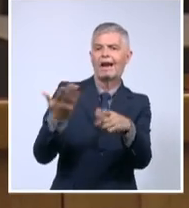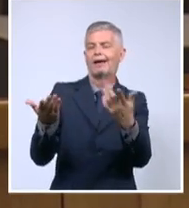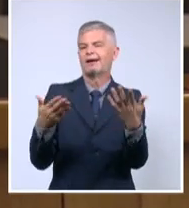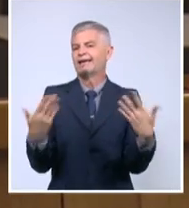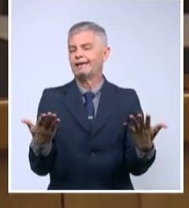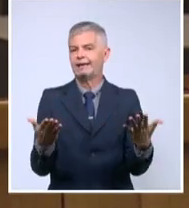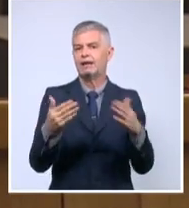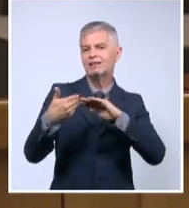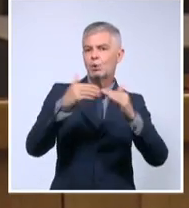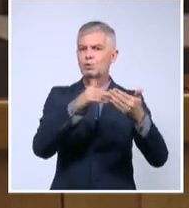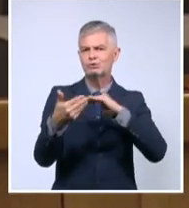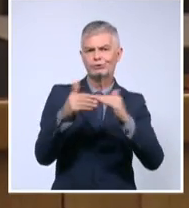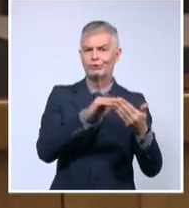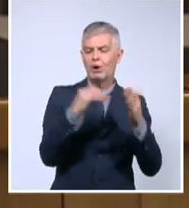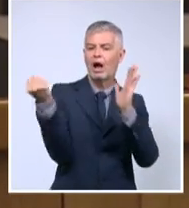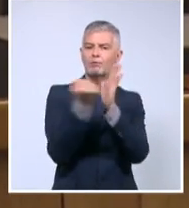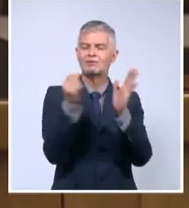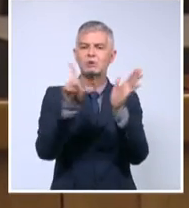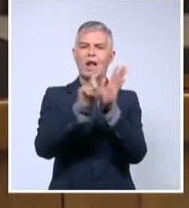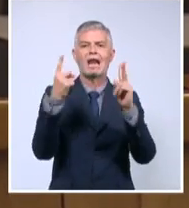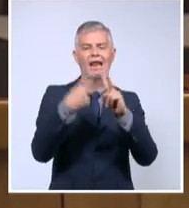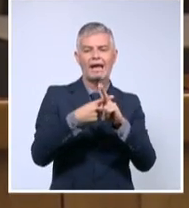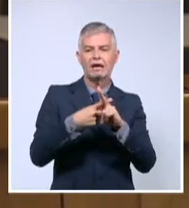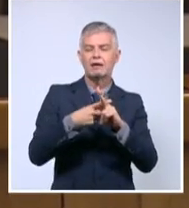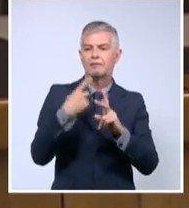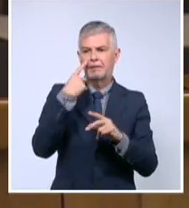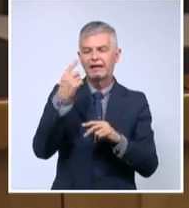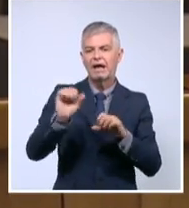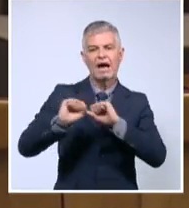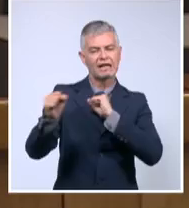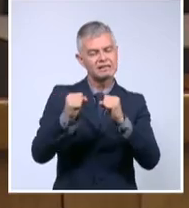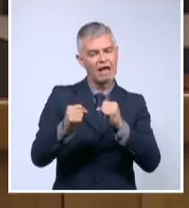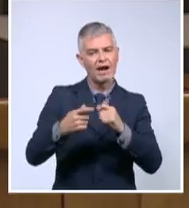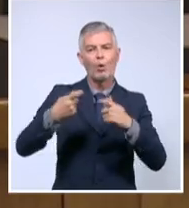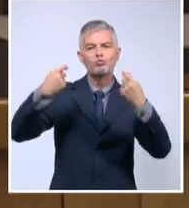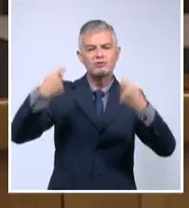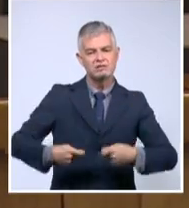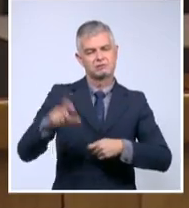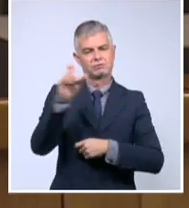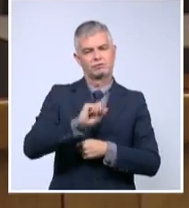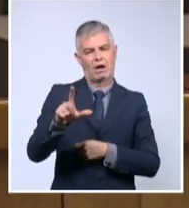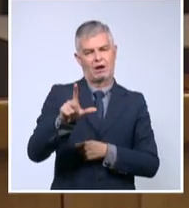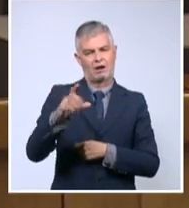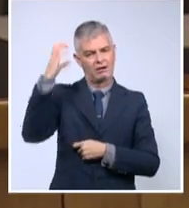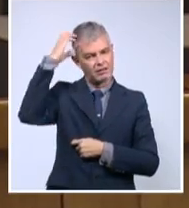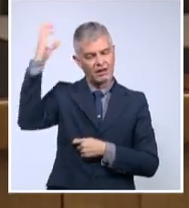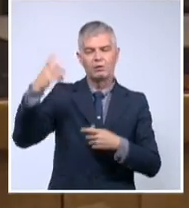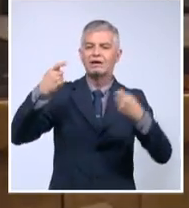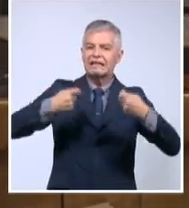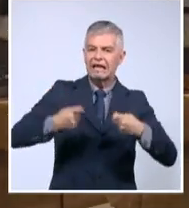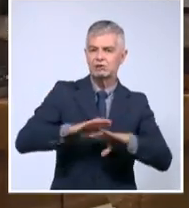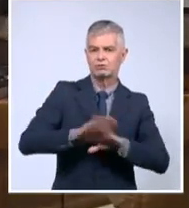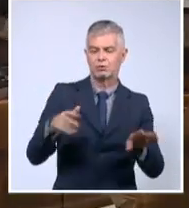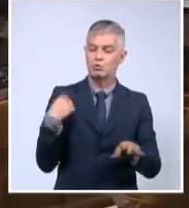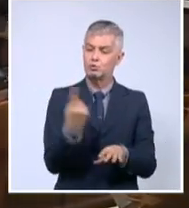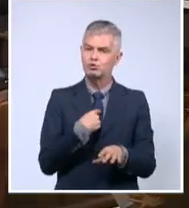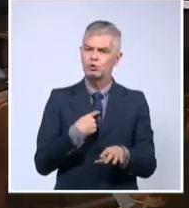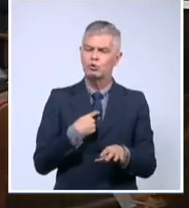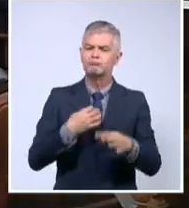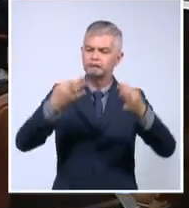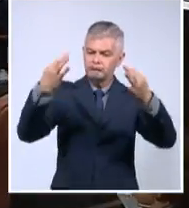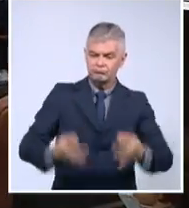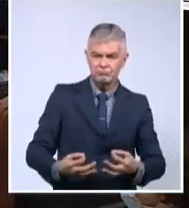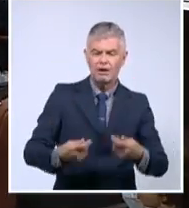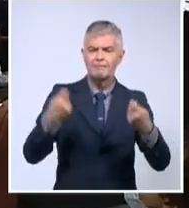orientadas a profundizar la justicia social y fortalecer el Estado de Derecho. Y exigiremos más